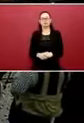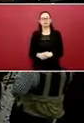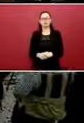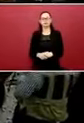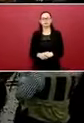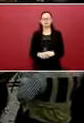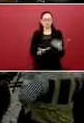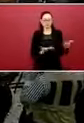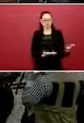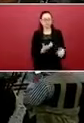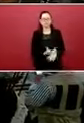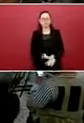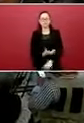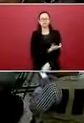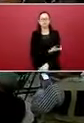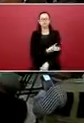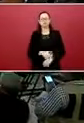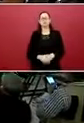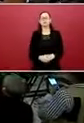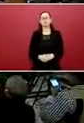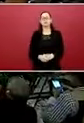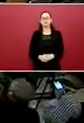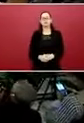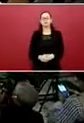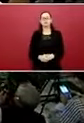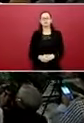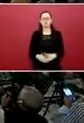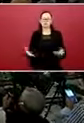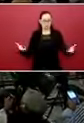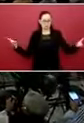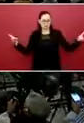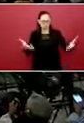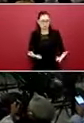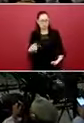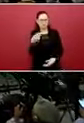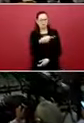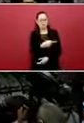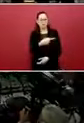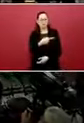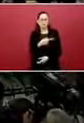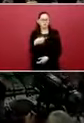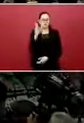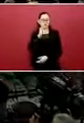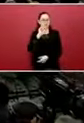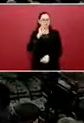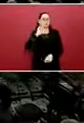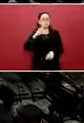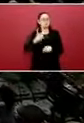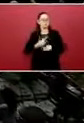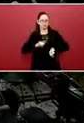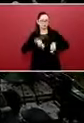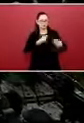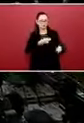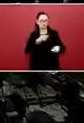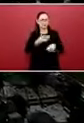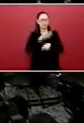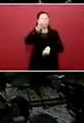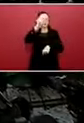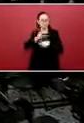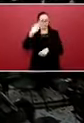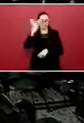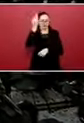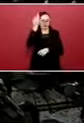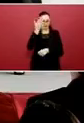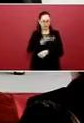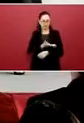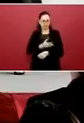que está aquí y se las presento. Ella es la tesorera de la